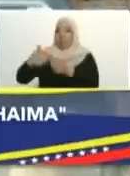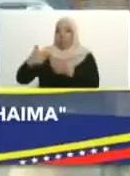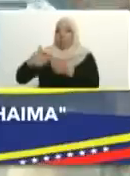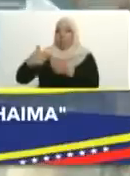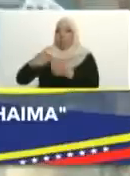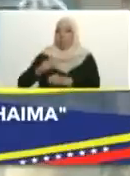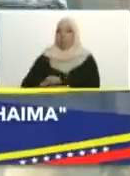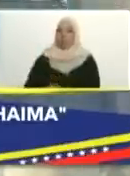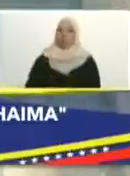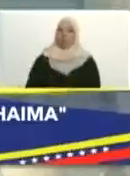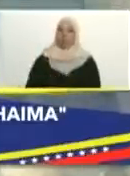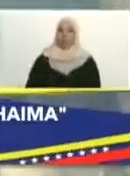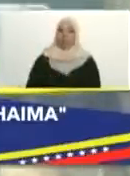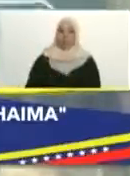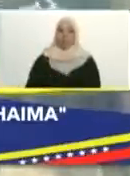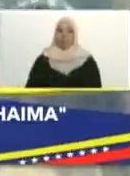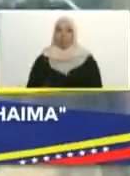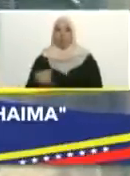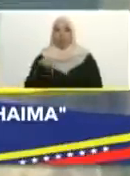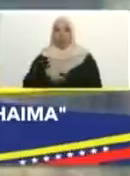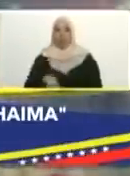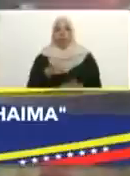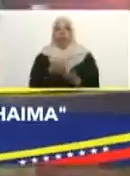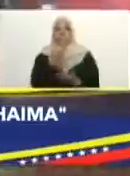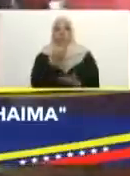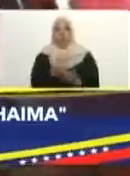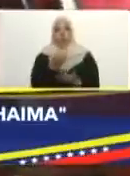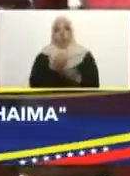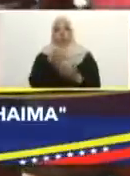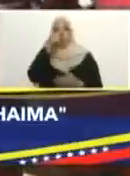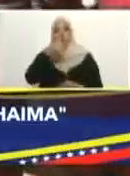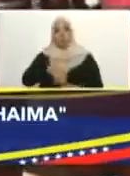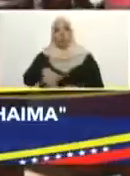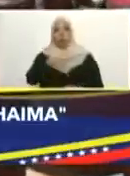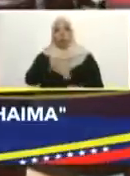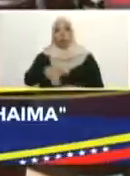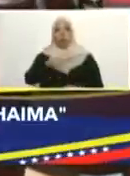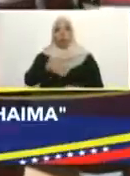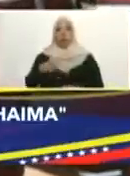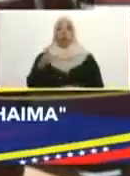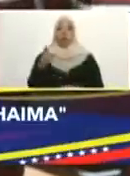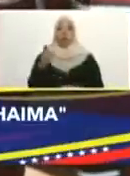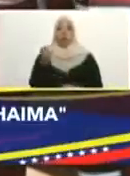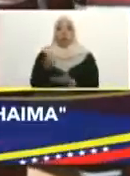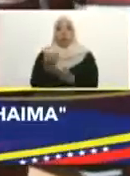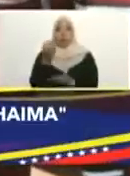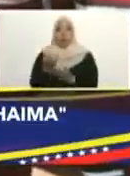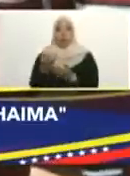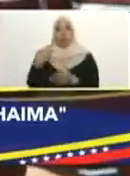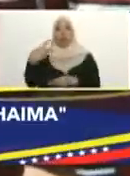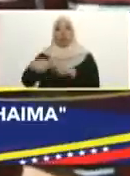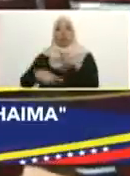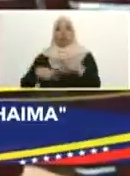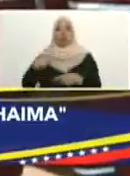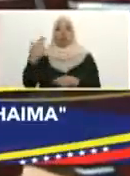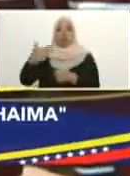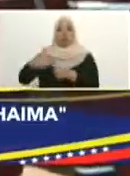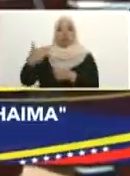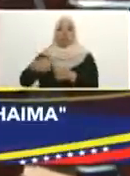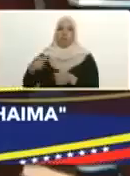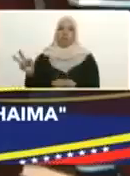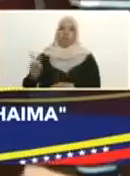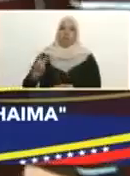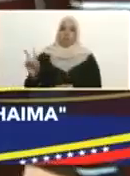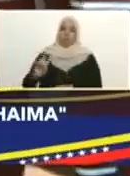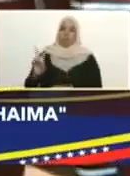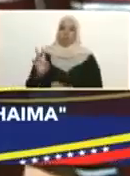Bueno, estamos acá en Monaga. Mi saludo a todo el pueblo de Monaga, a toda la clase obrera petrolera y a la clase obrera venezolana. Nos